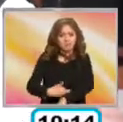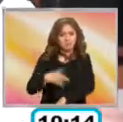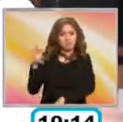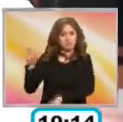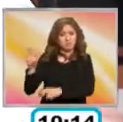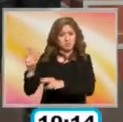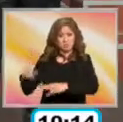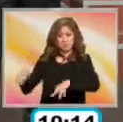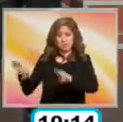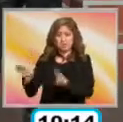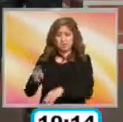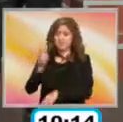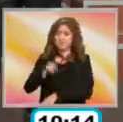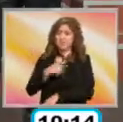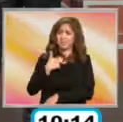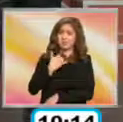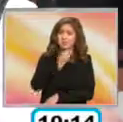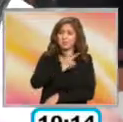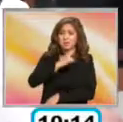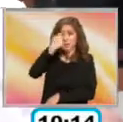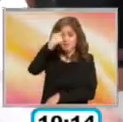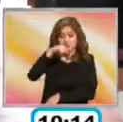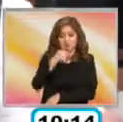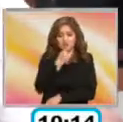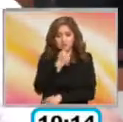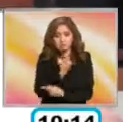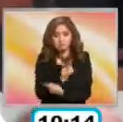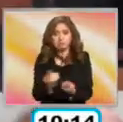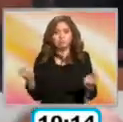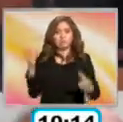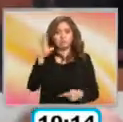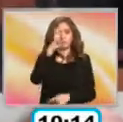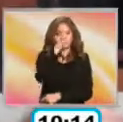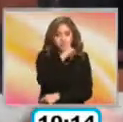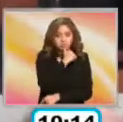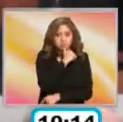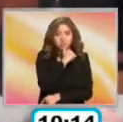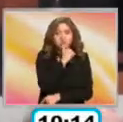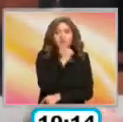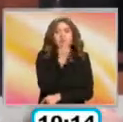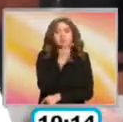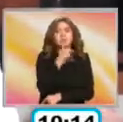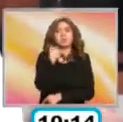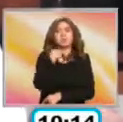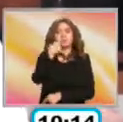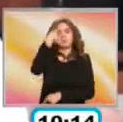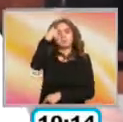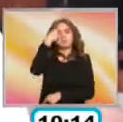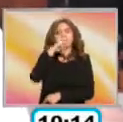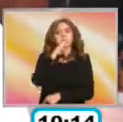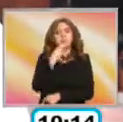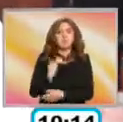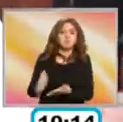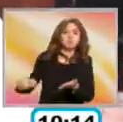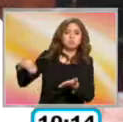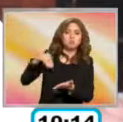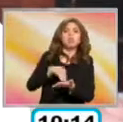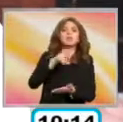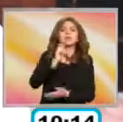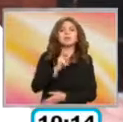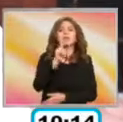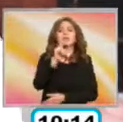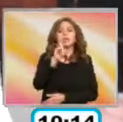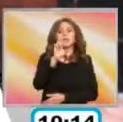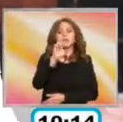personal no nos gusta que escuchen los niños, no más Ajá. que nada. Decidimos ponerle así al nombre, Rescatando el Amor, ¿no? Y más